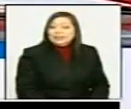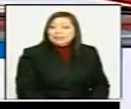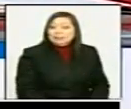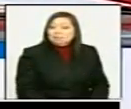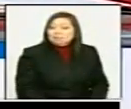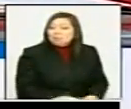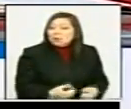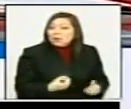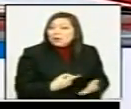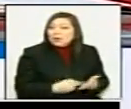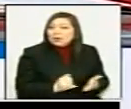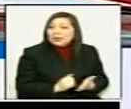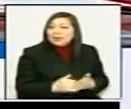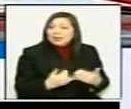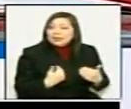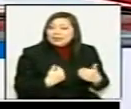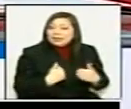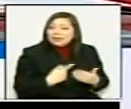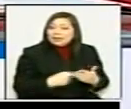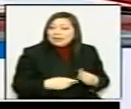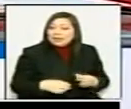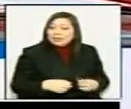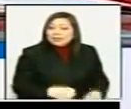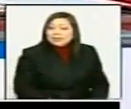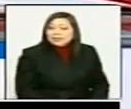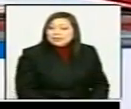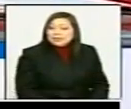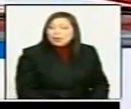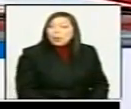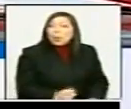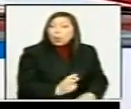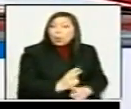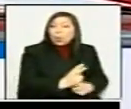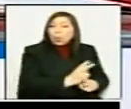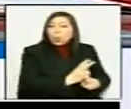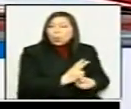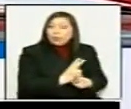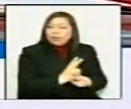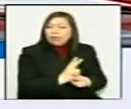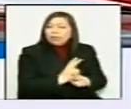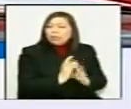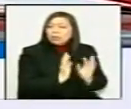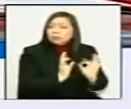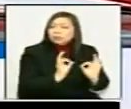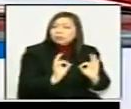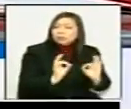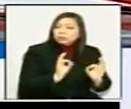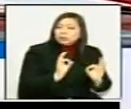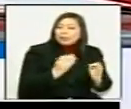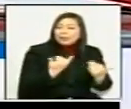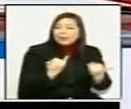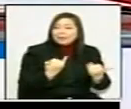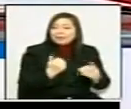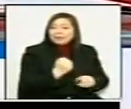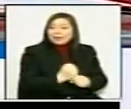Y por lo tanto teníamos que ser celosos en cómo este proceso se da.